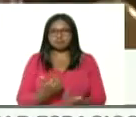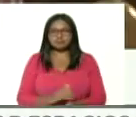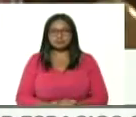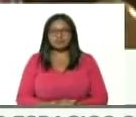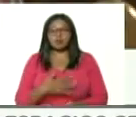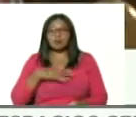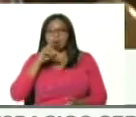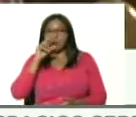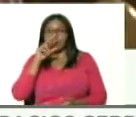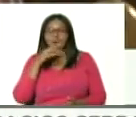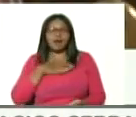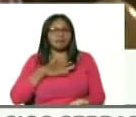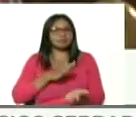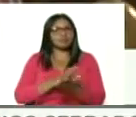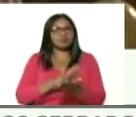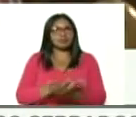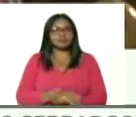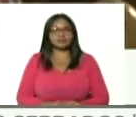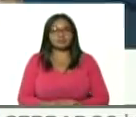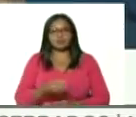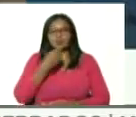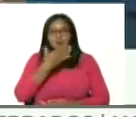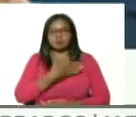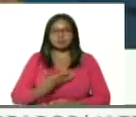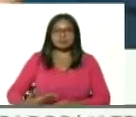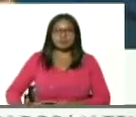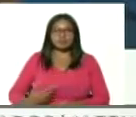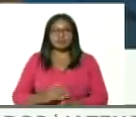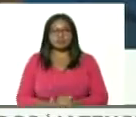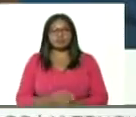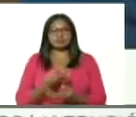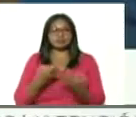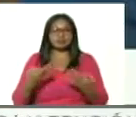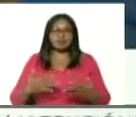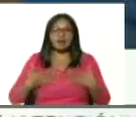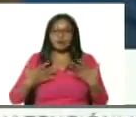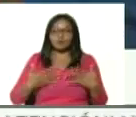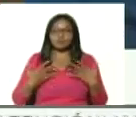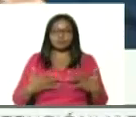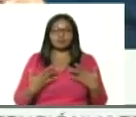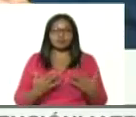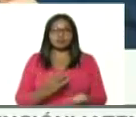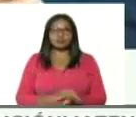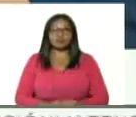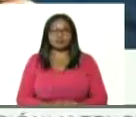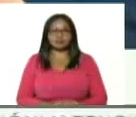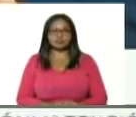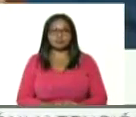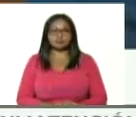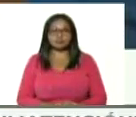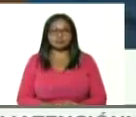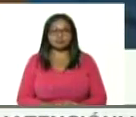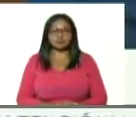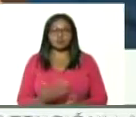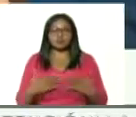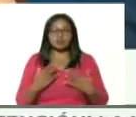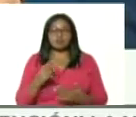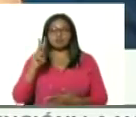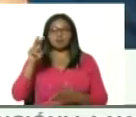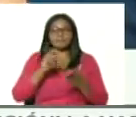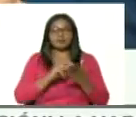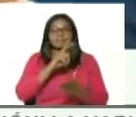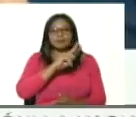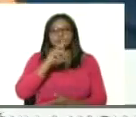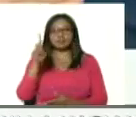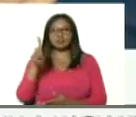más tranquilidad. Bueno, presidente, de verdad una gran alegría poder estar en este 2021, en